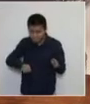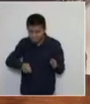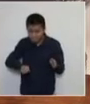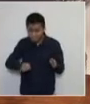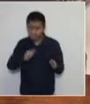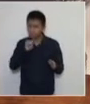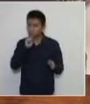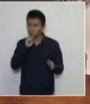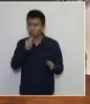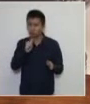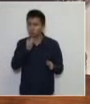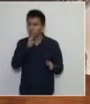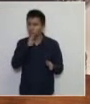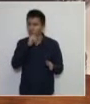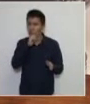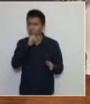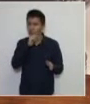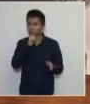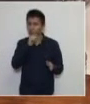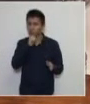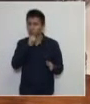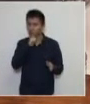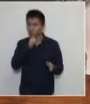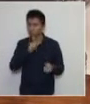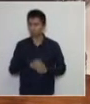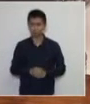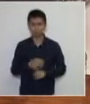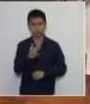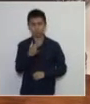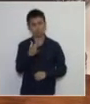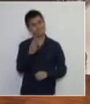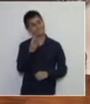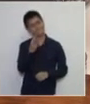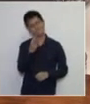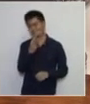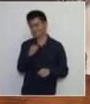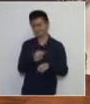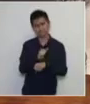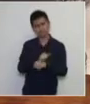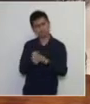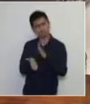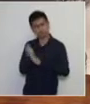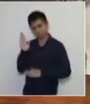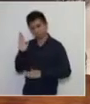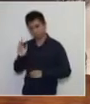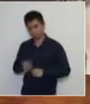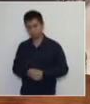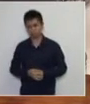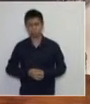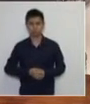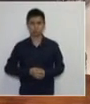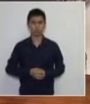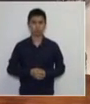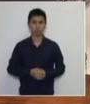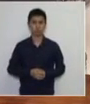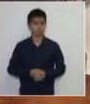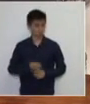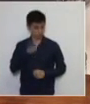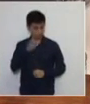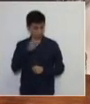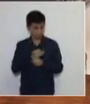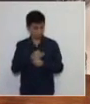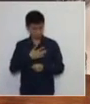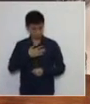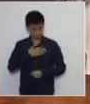color roja fue imposible sacarla de ese lugar estas circunstancias que estoy informando en este